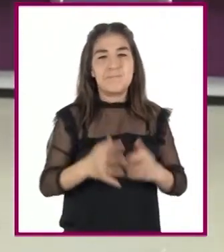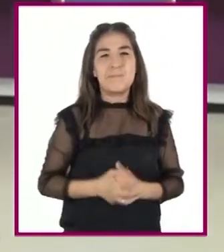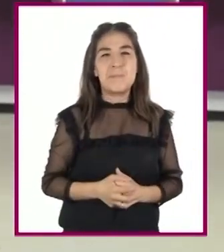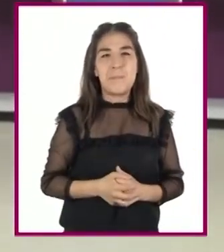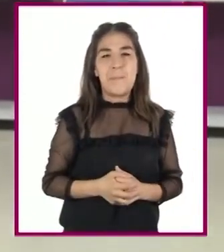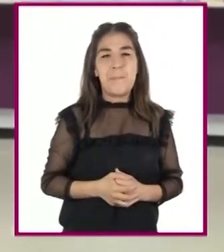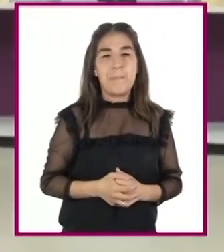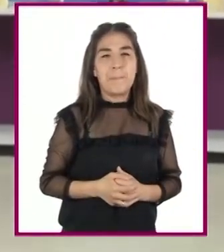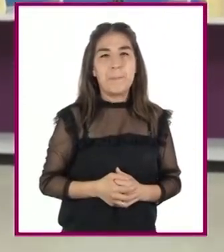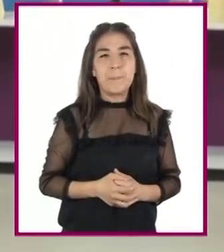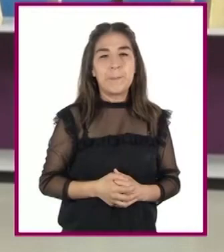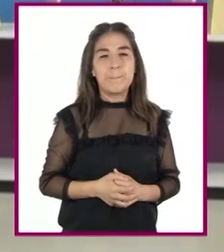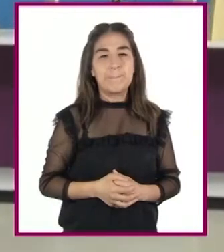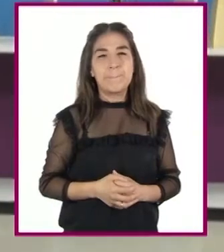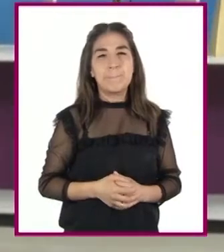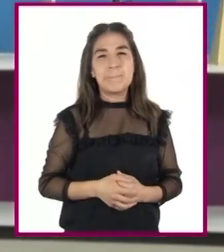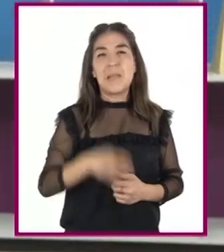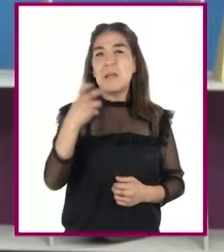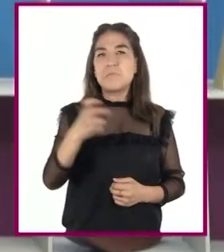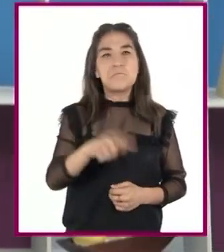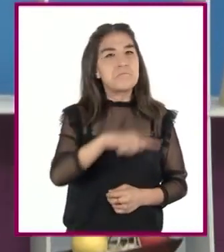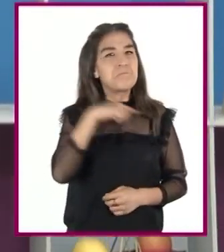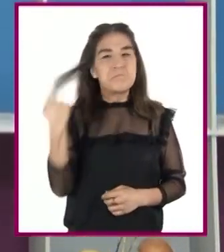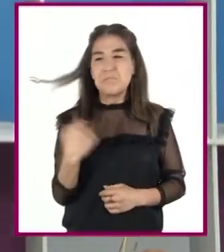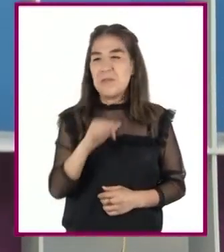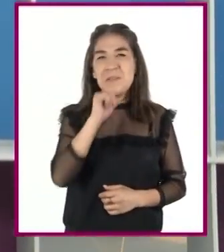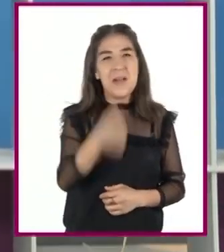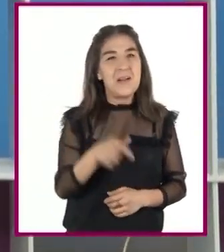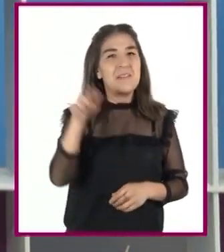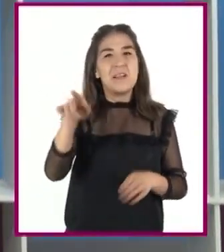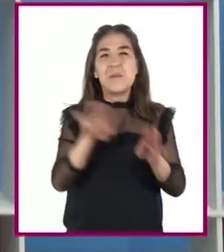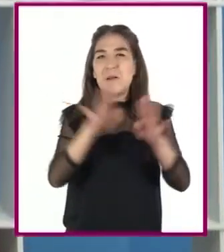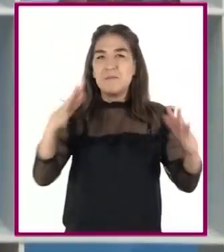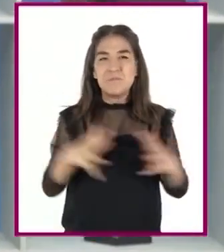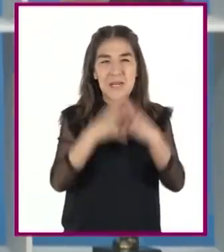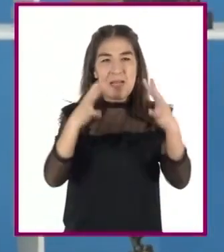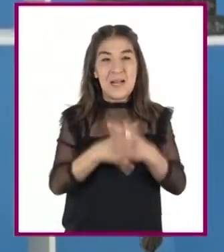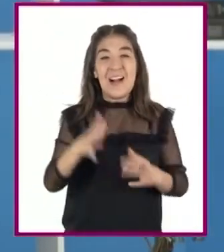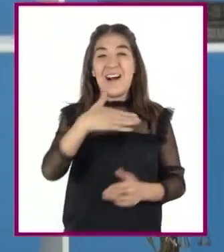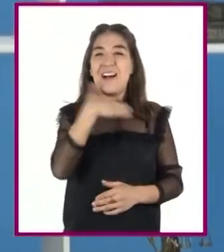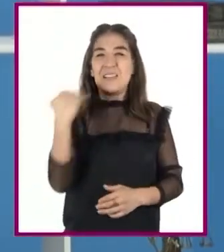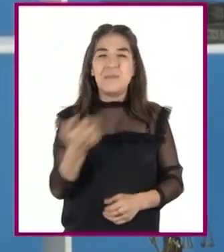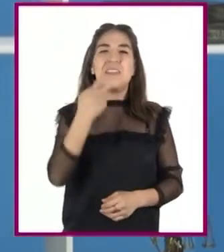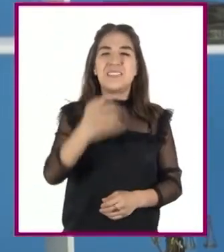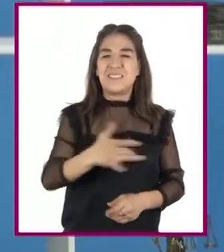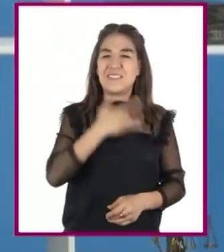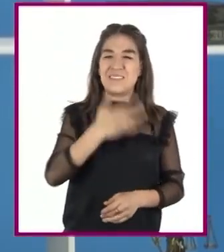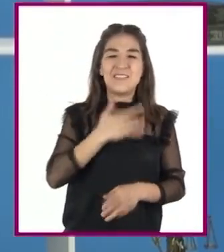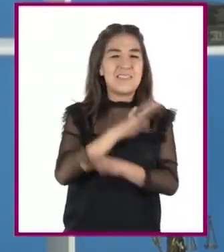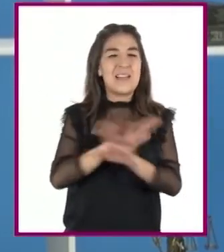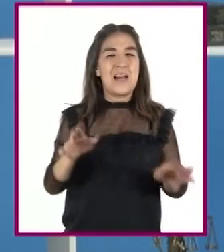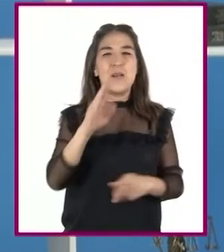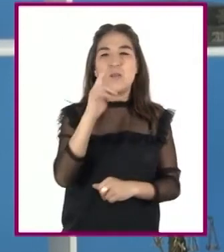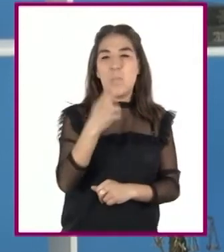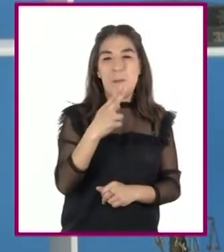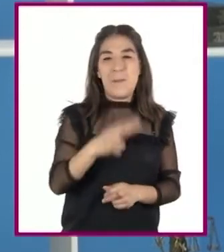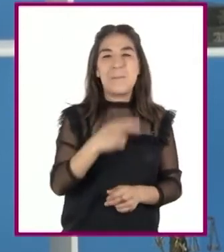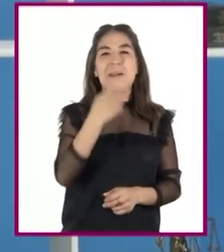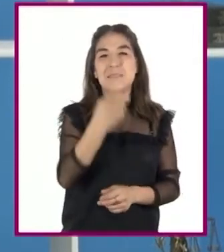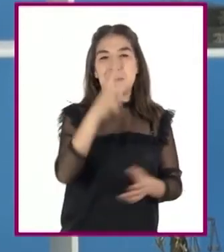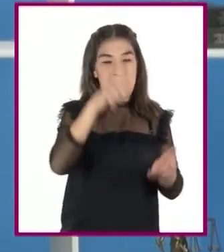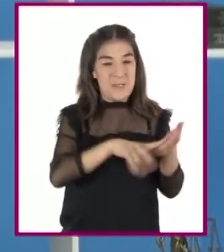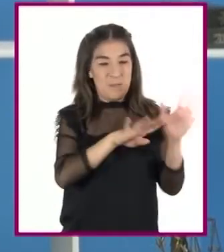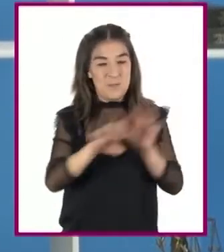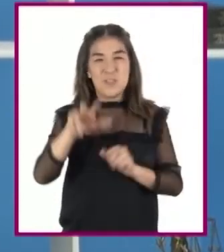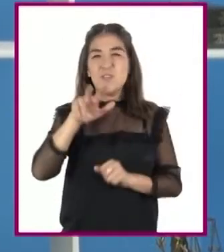Sin haber sido derrotados en combate, los alemanes se rindieron los primeros días de noviembre de 1918.